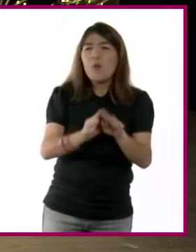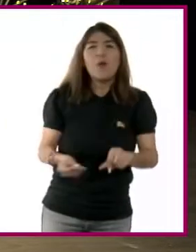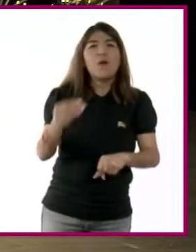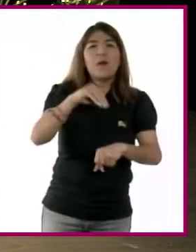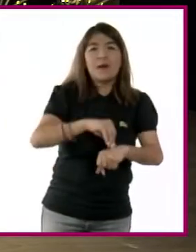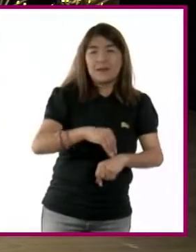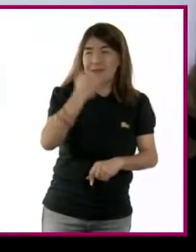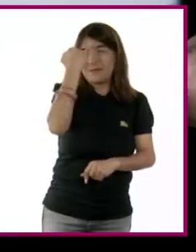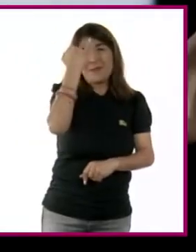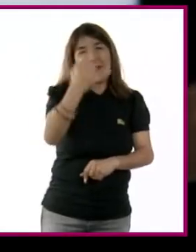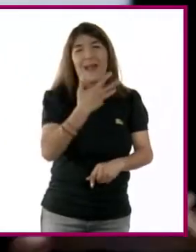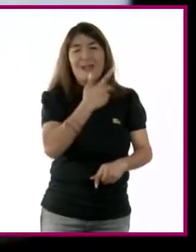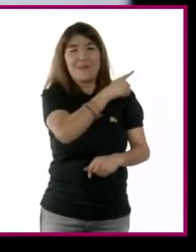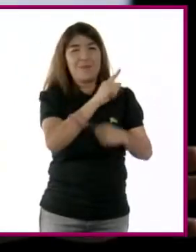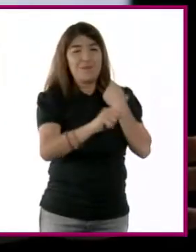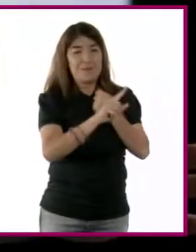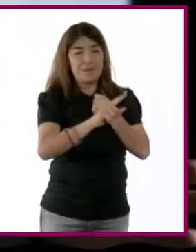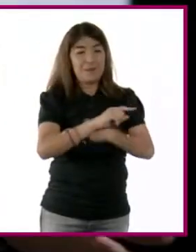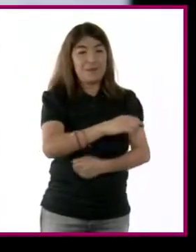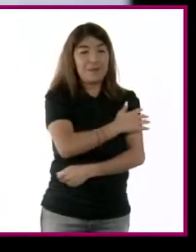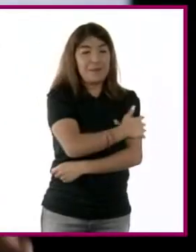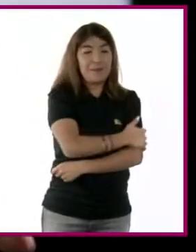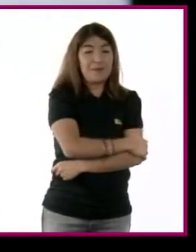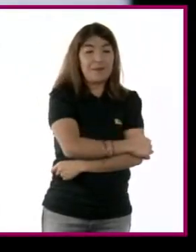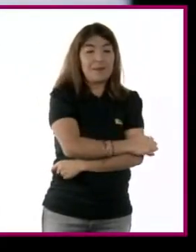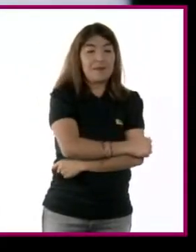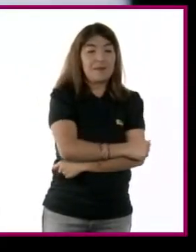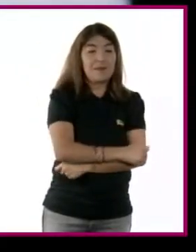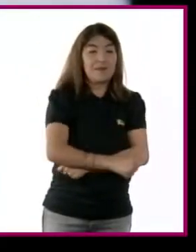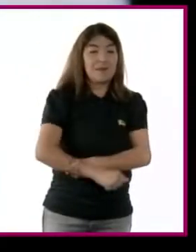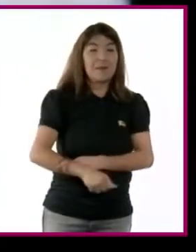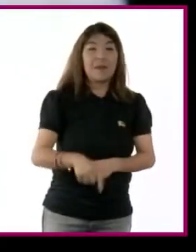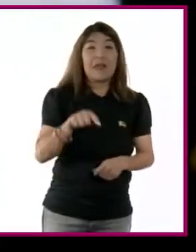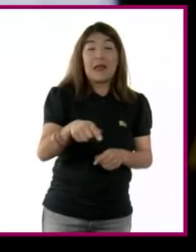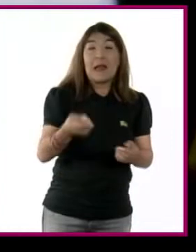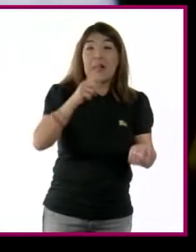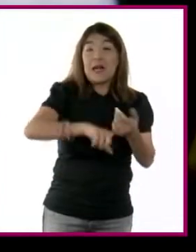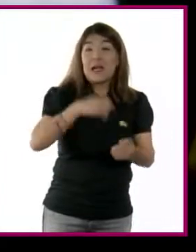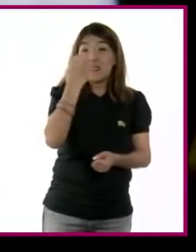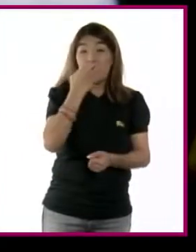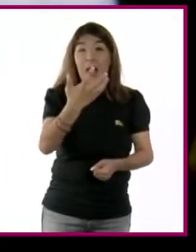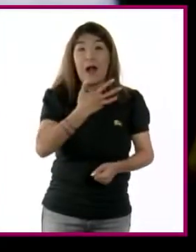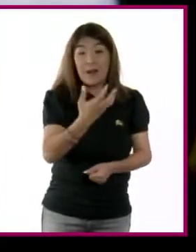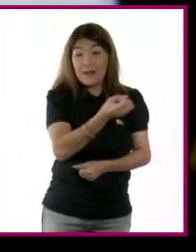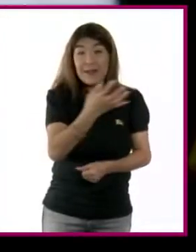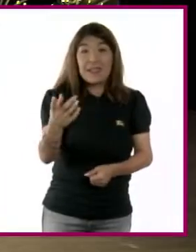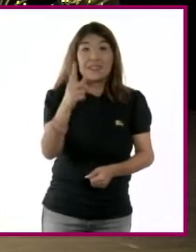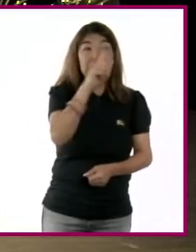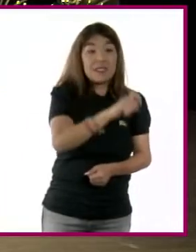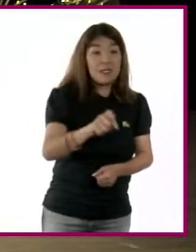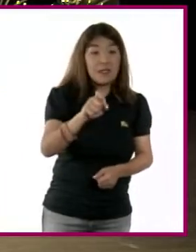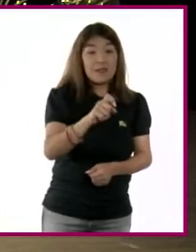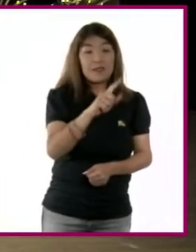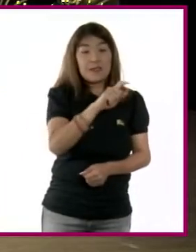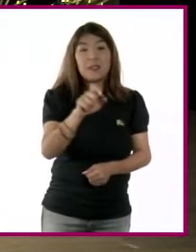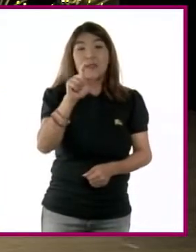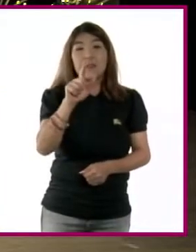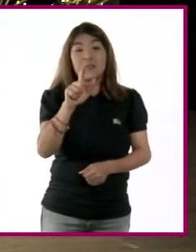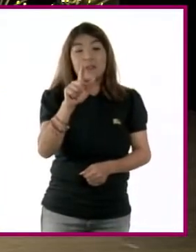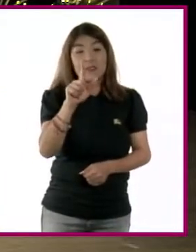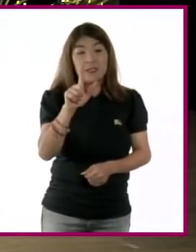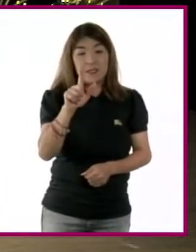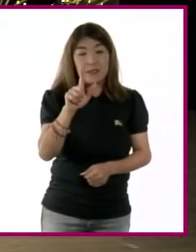la siguiente situación. En una escuela de 150 estudiantes se sabe que 60 son mujeres, 80